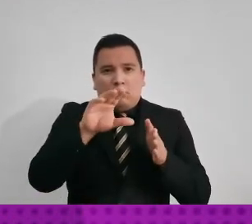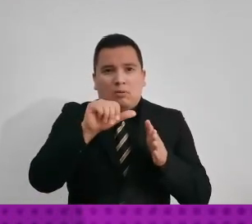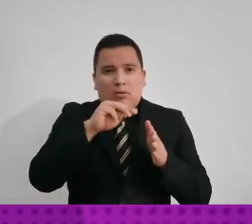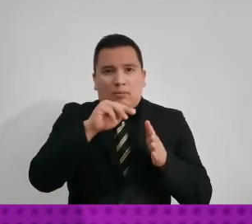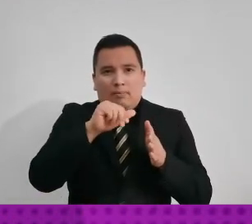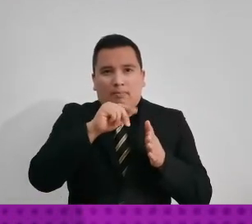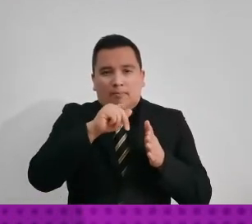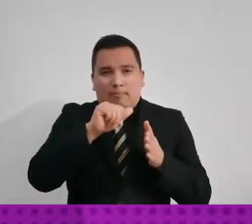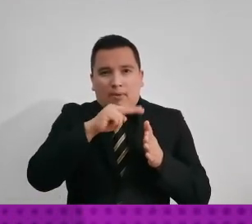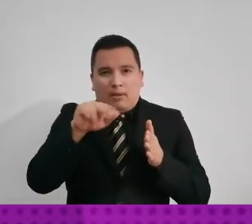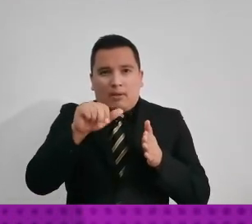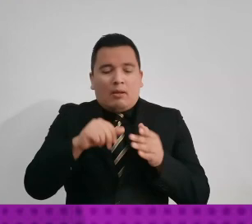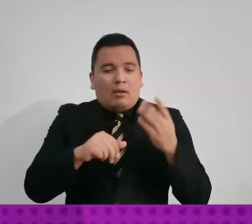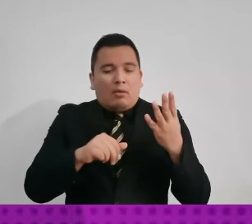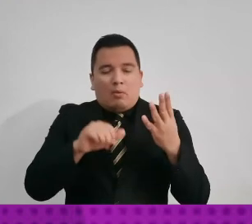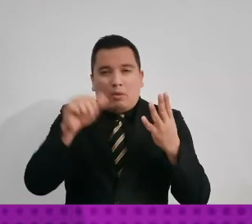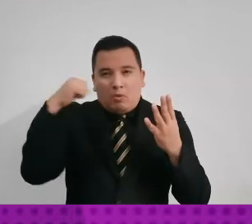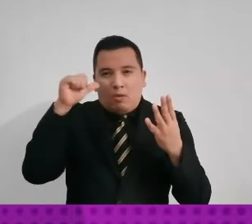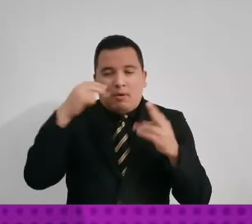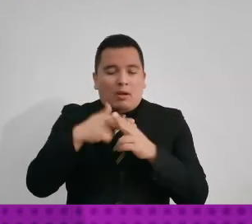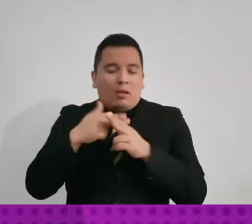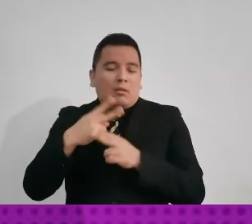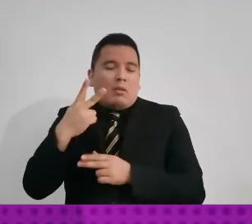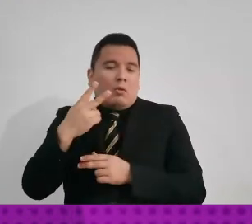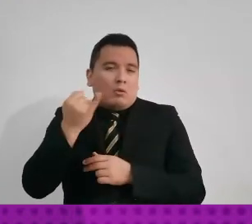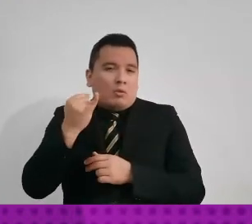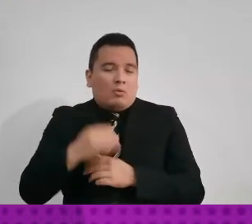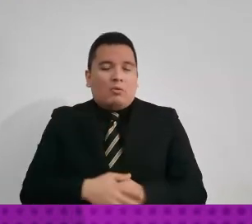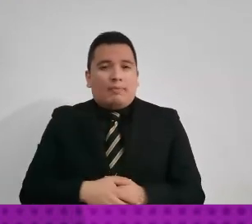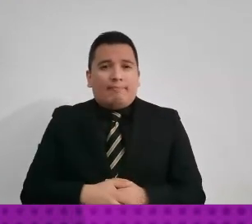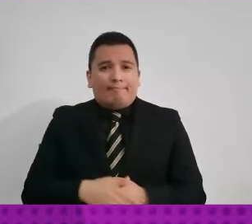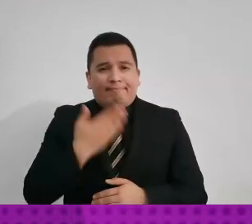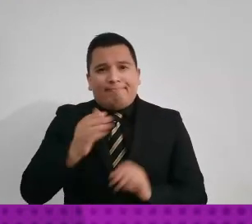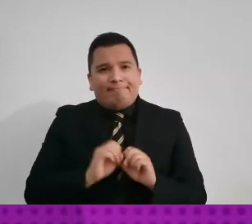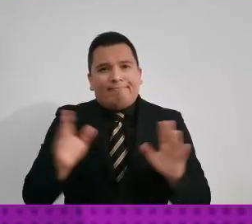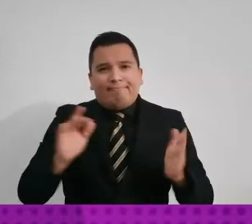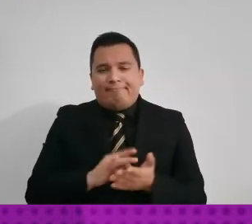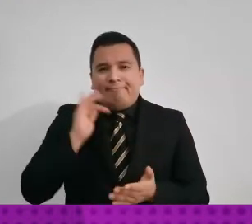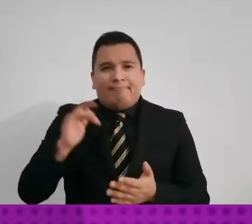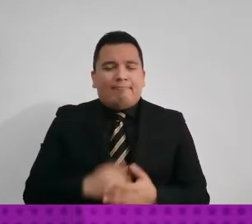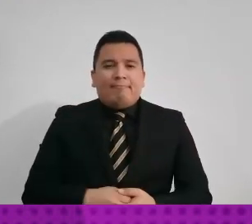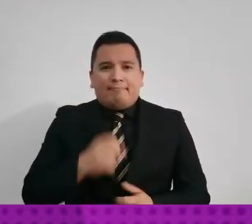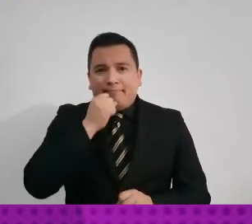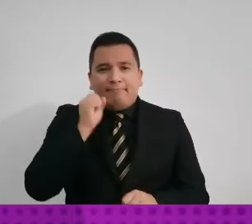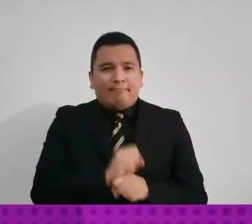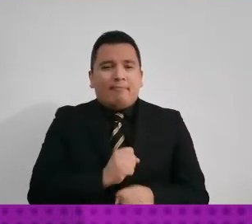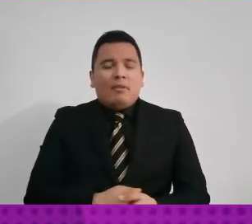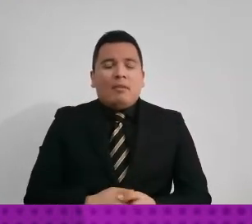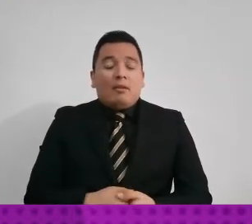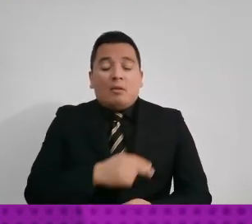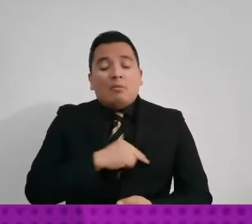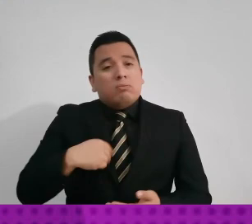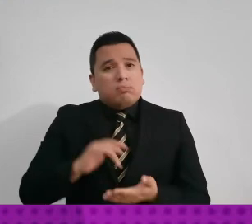campaña electoral. Sí, la campaña electoral va a ser del 4 de abril al 2 de junio. Perfecto, pues muy claro. Muchísimas gracias,